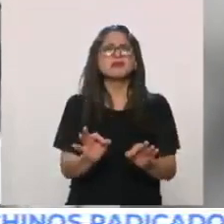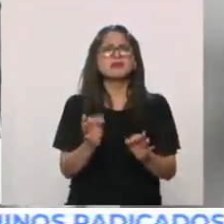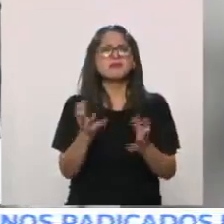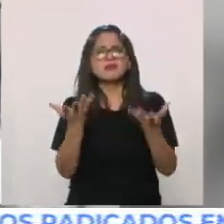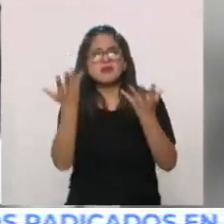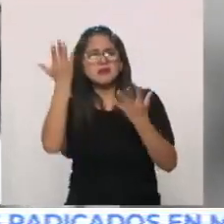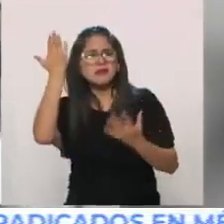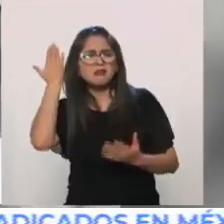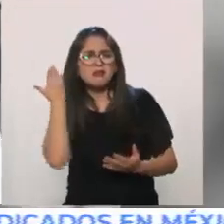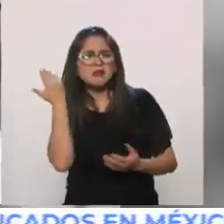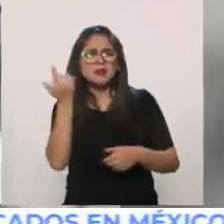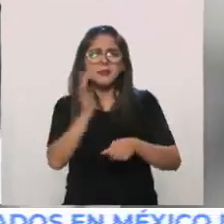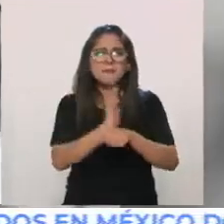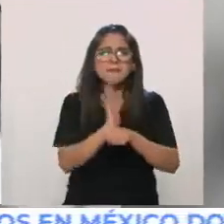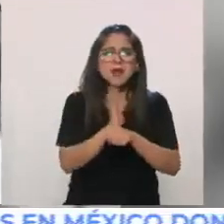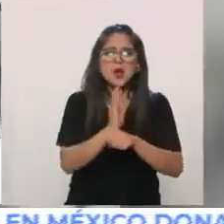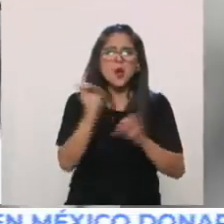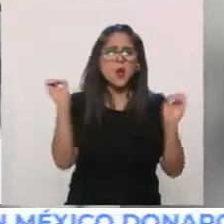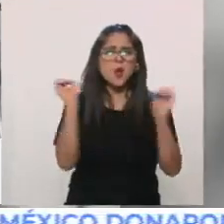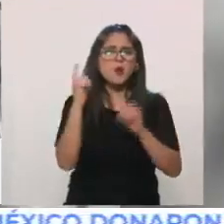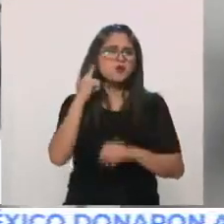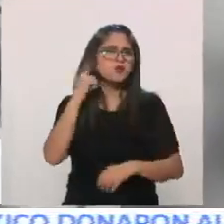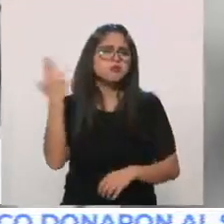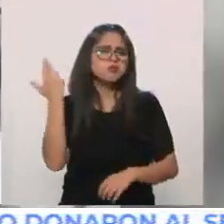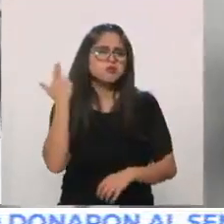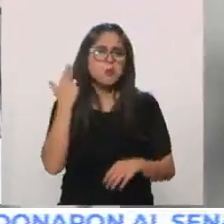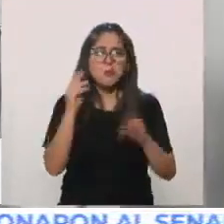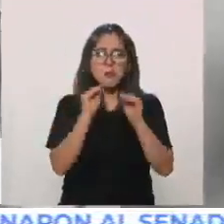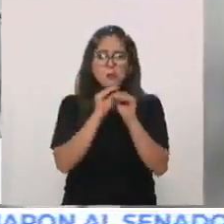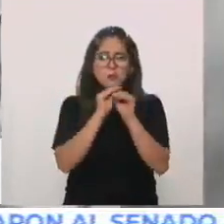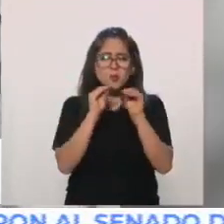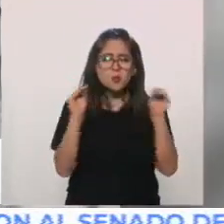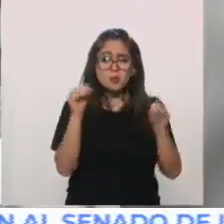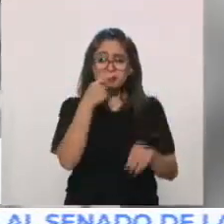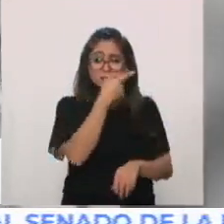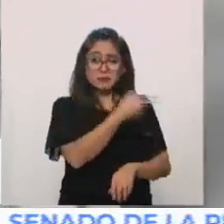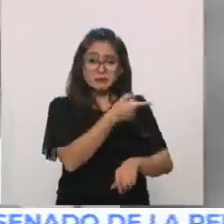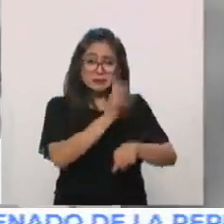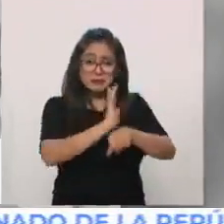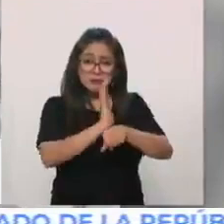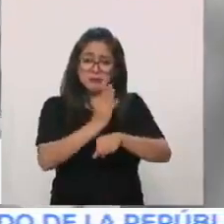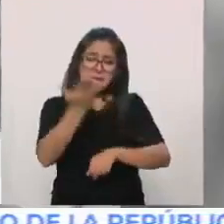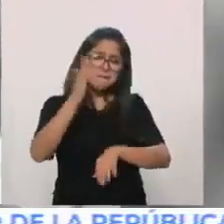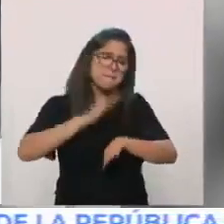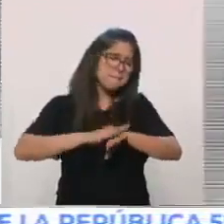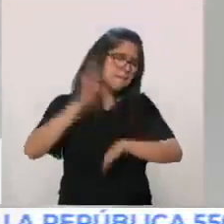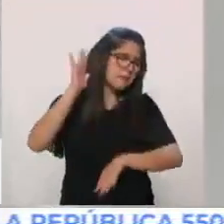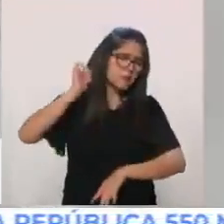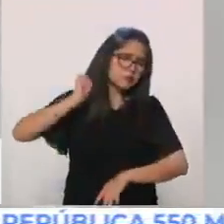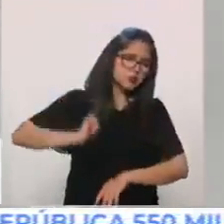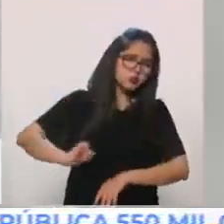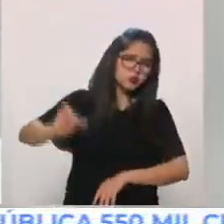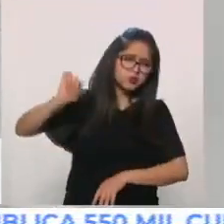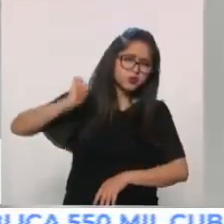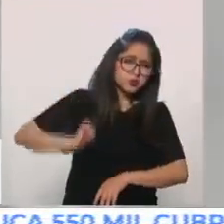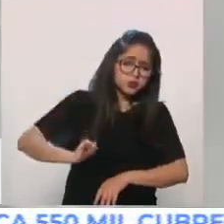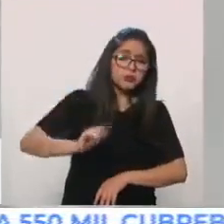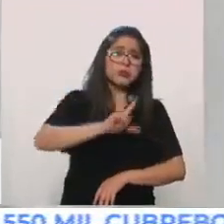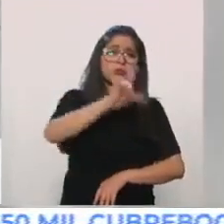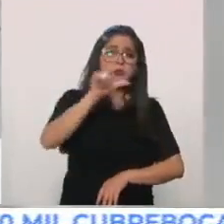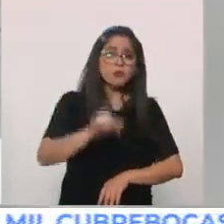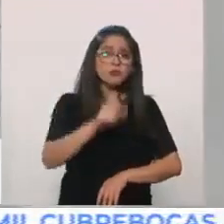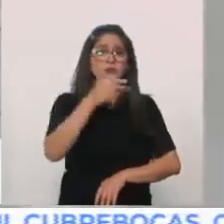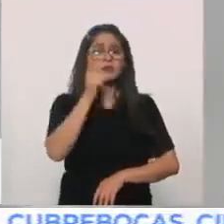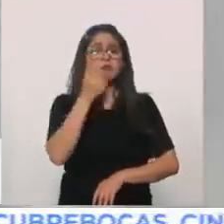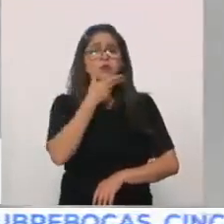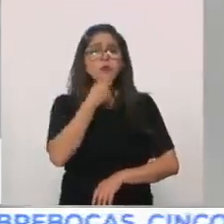cine silente, es la película más antigua de la que se tiene registro y que fue rescatada por